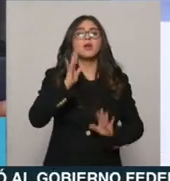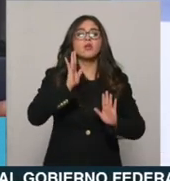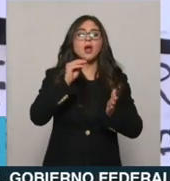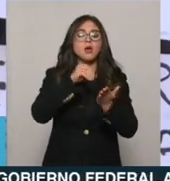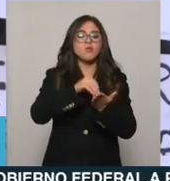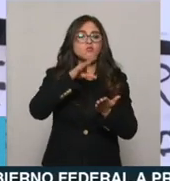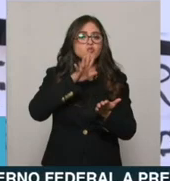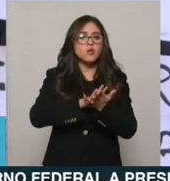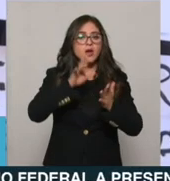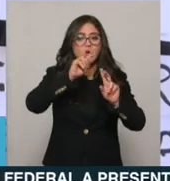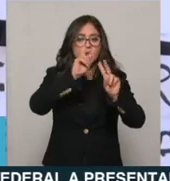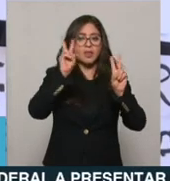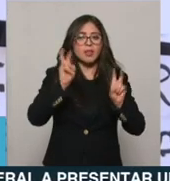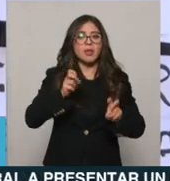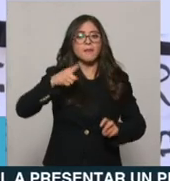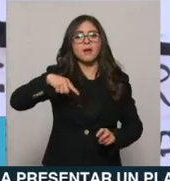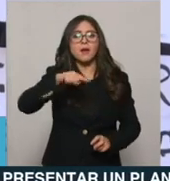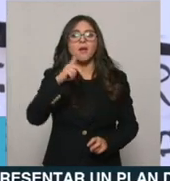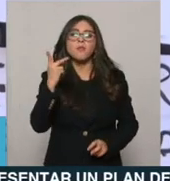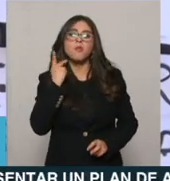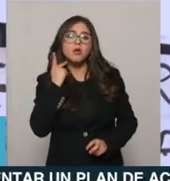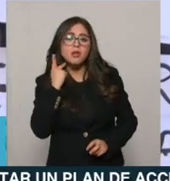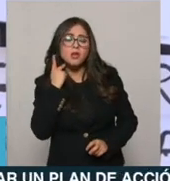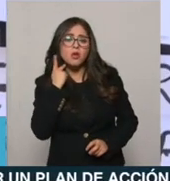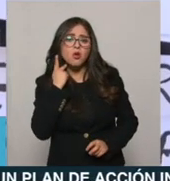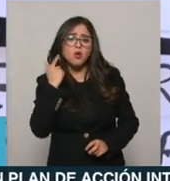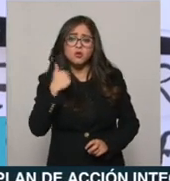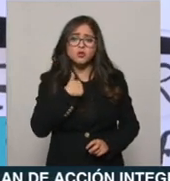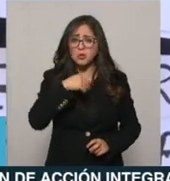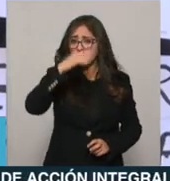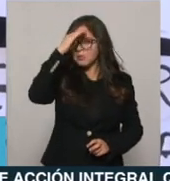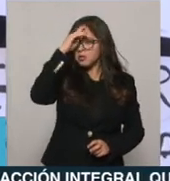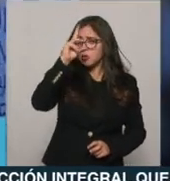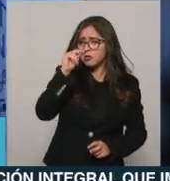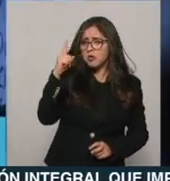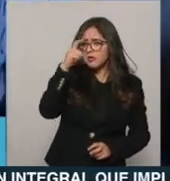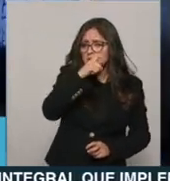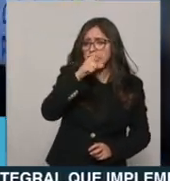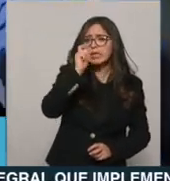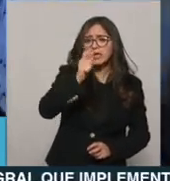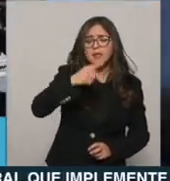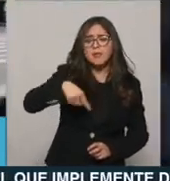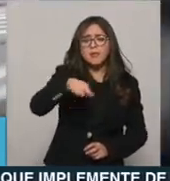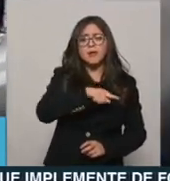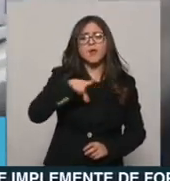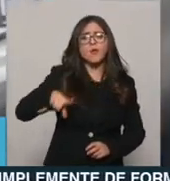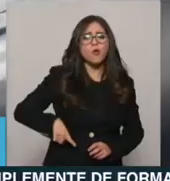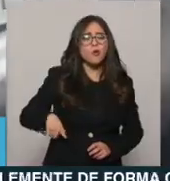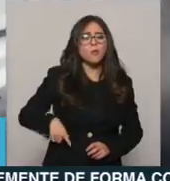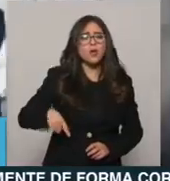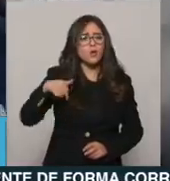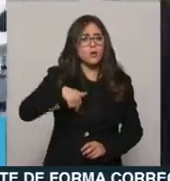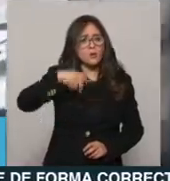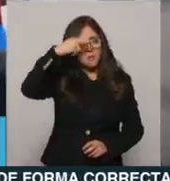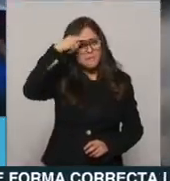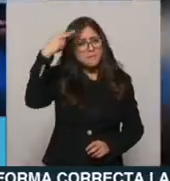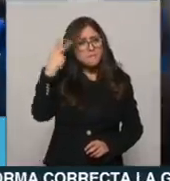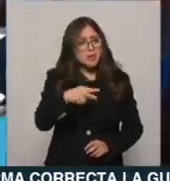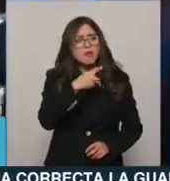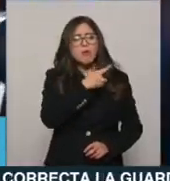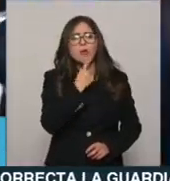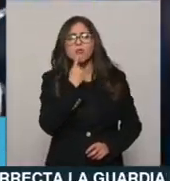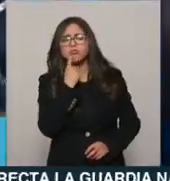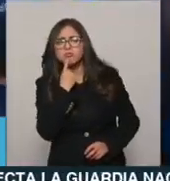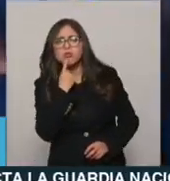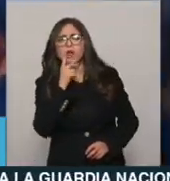lo político. No me parece descabellado que incluso el gobierno de Andrés Manuel lo pudiera también poner sobre